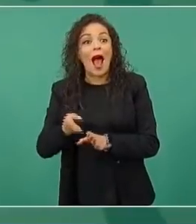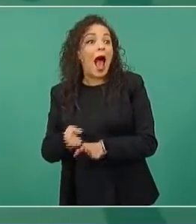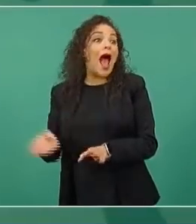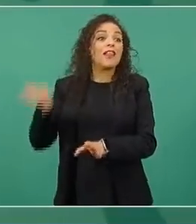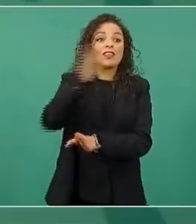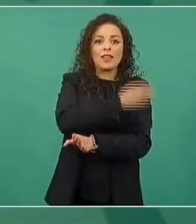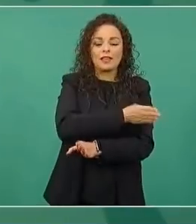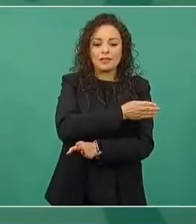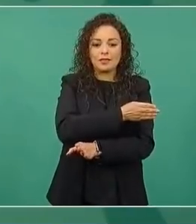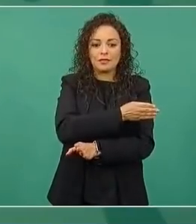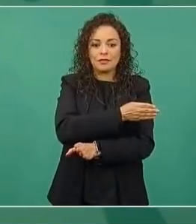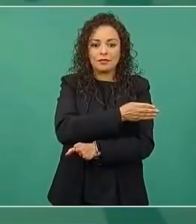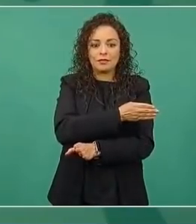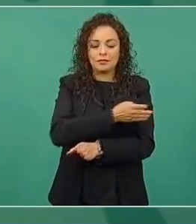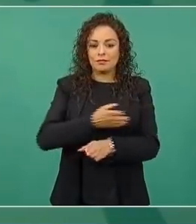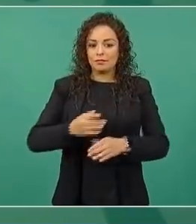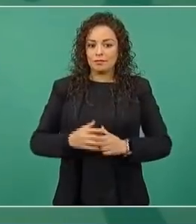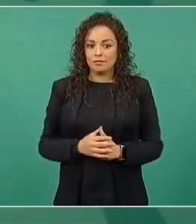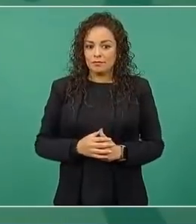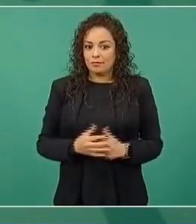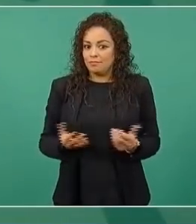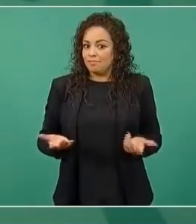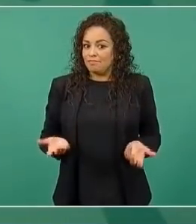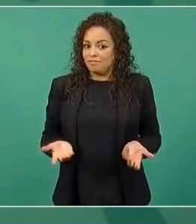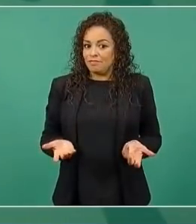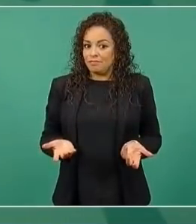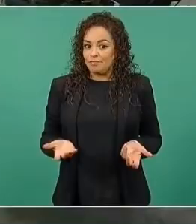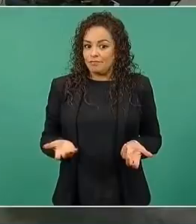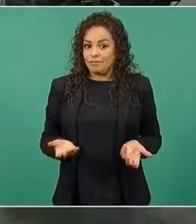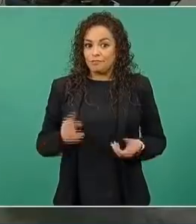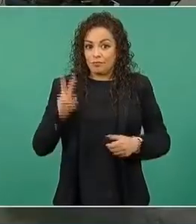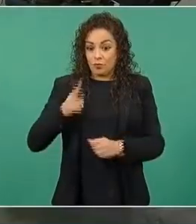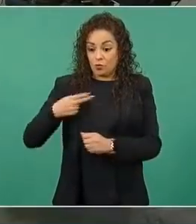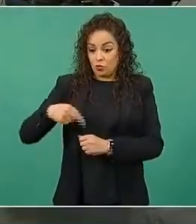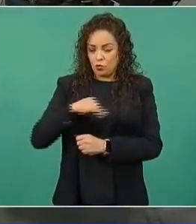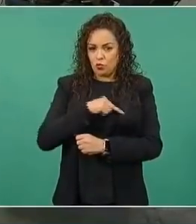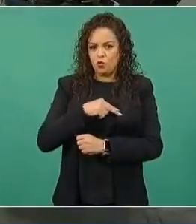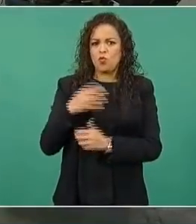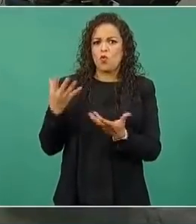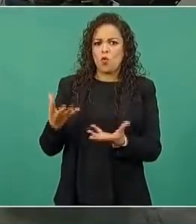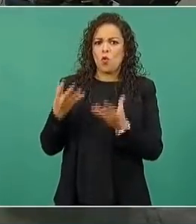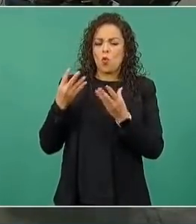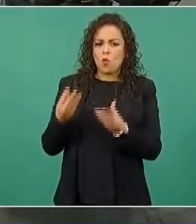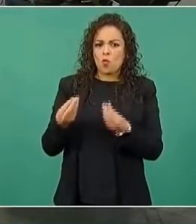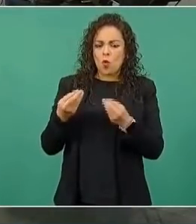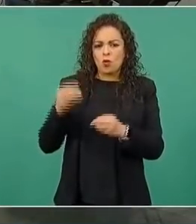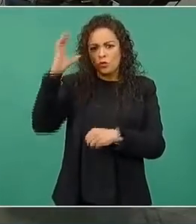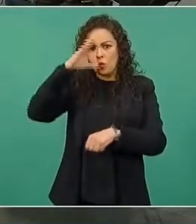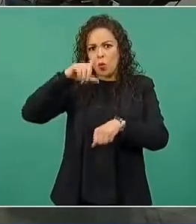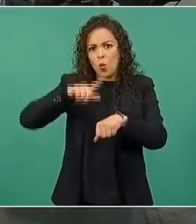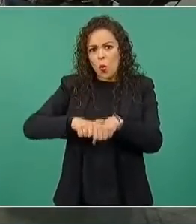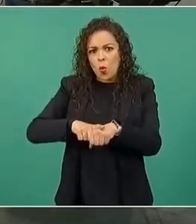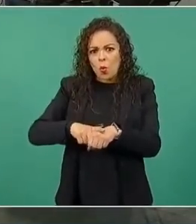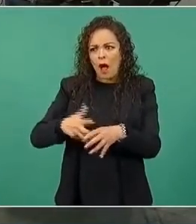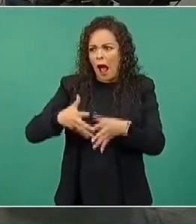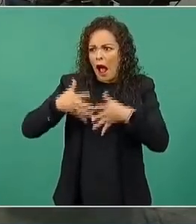Entonces nosotros somos herederos de grandes civilizaciones, de grandes culturas.